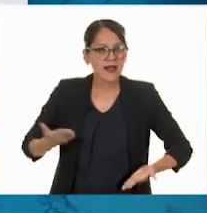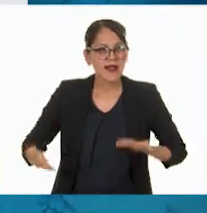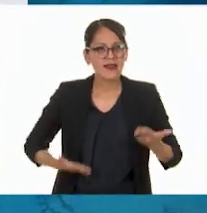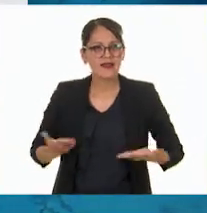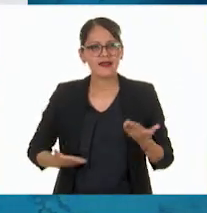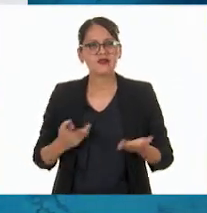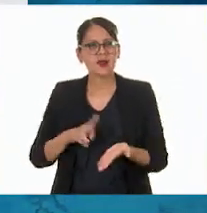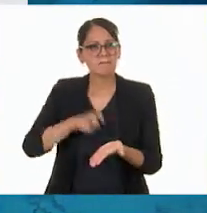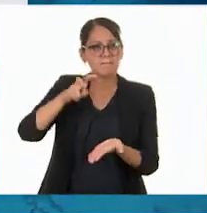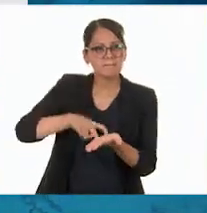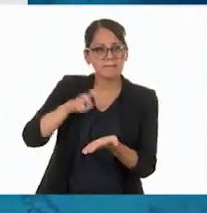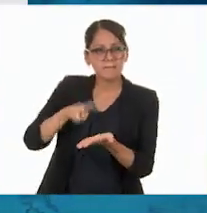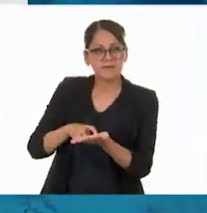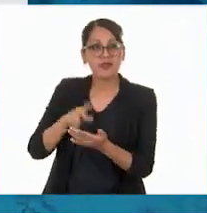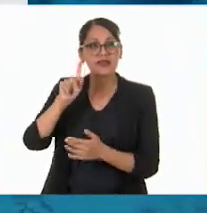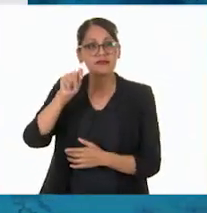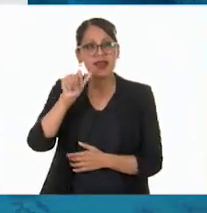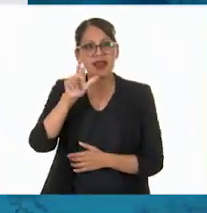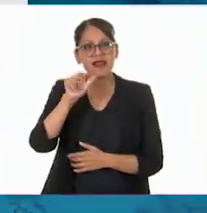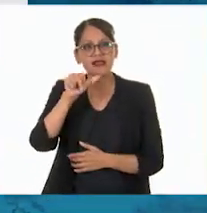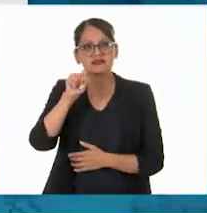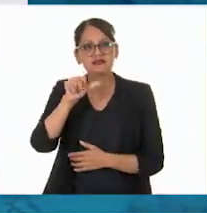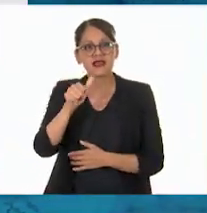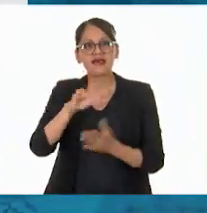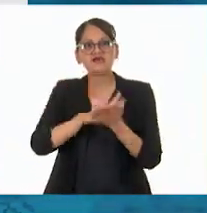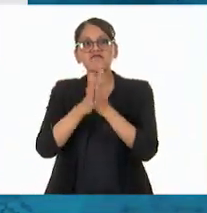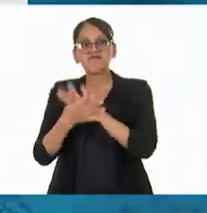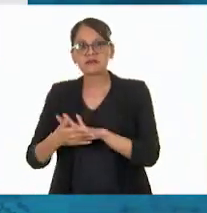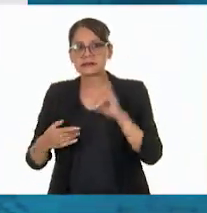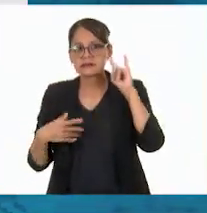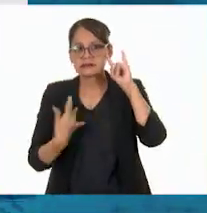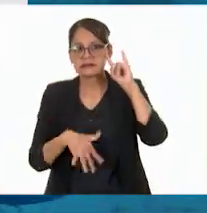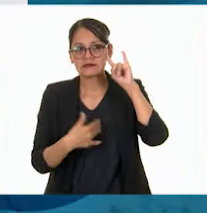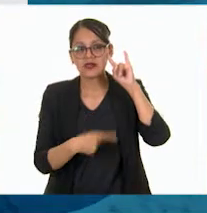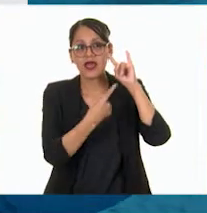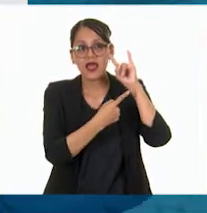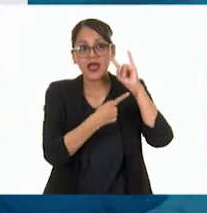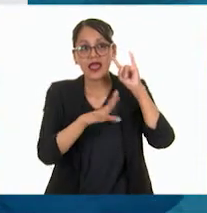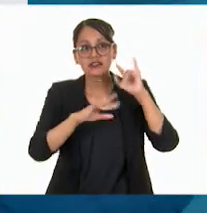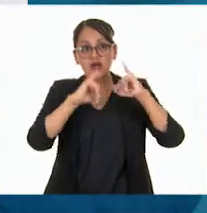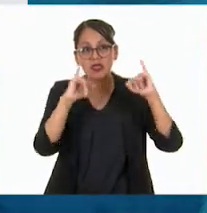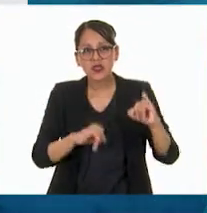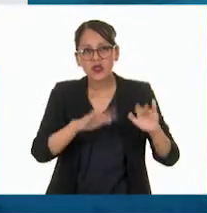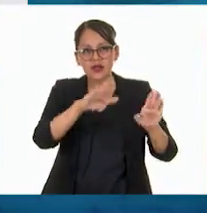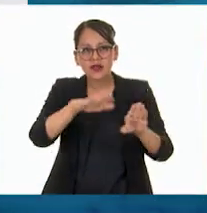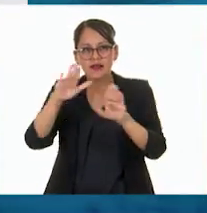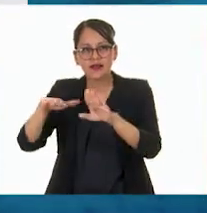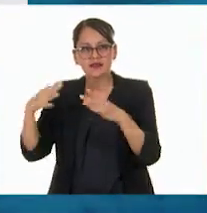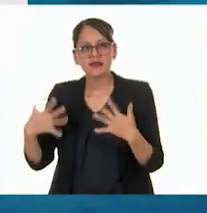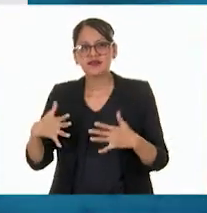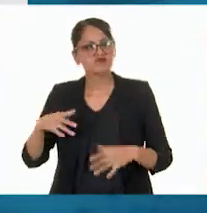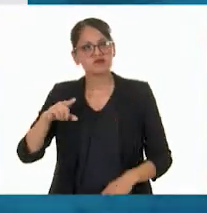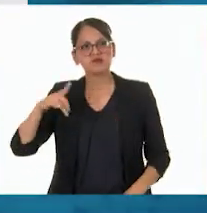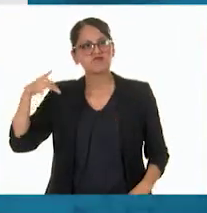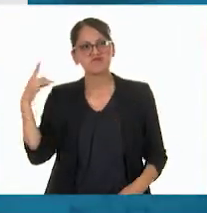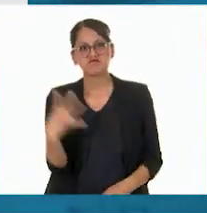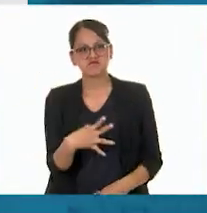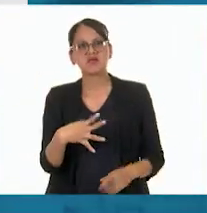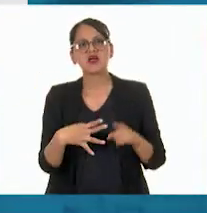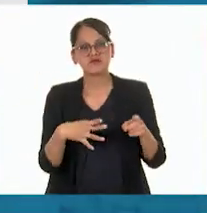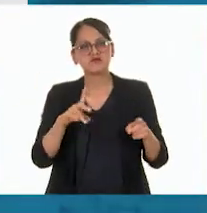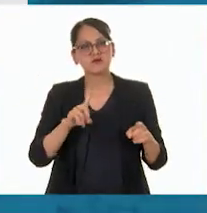brincando. La tarasca simbolizaba al diablo, la herejía y la idolatría que serían vencidos por la